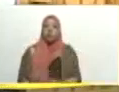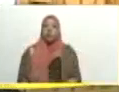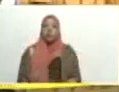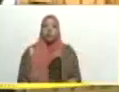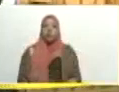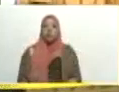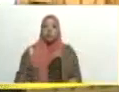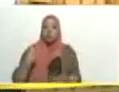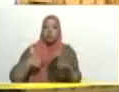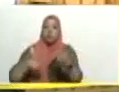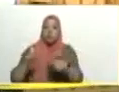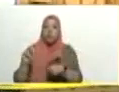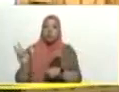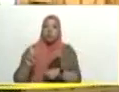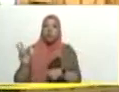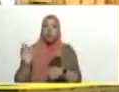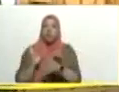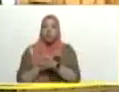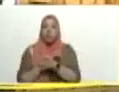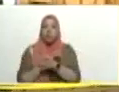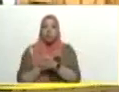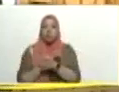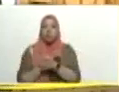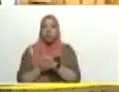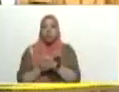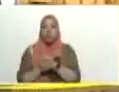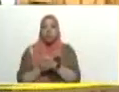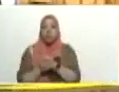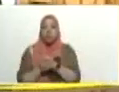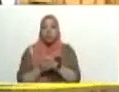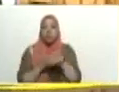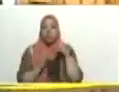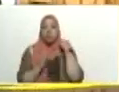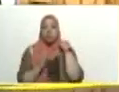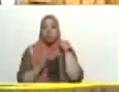Tobago y Venezuela, de manera soberana.